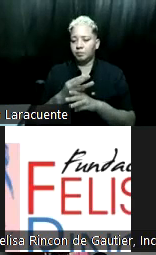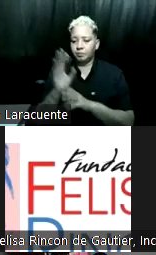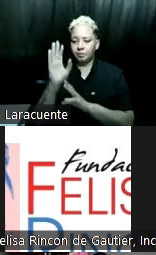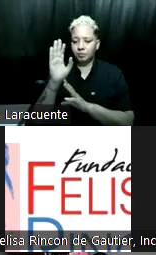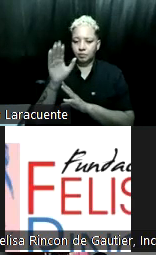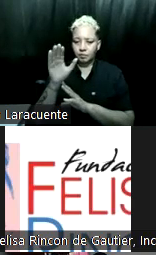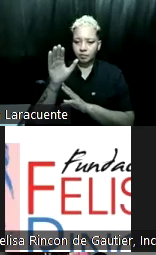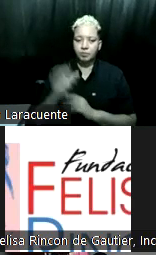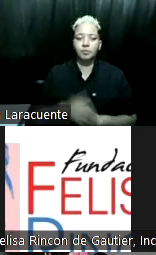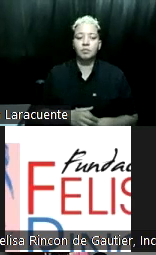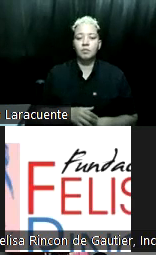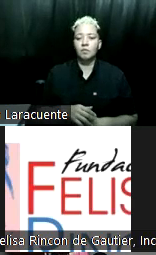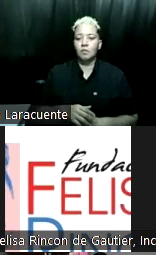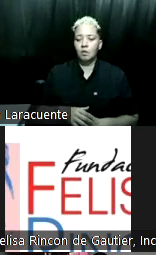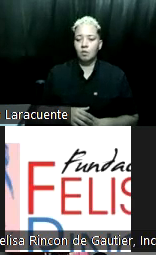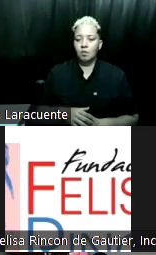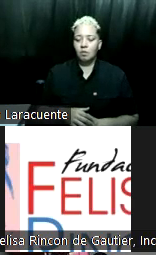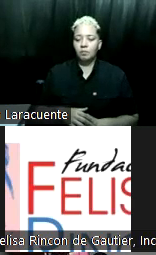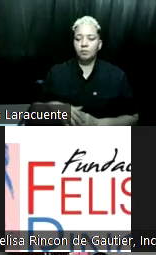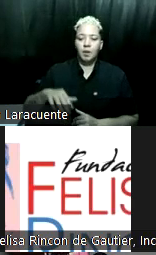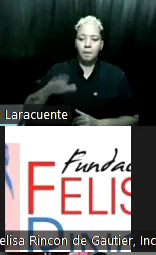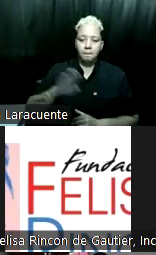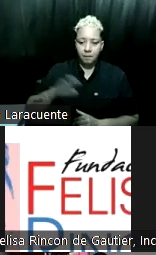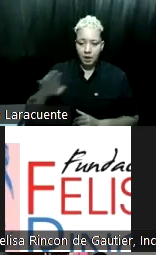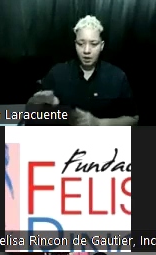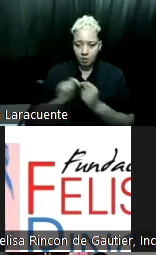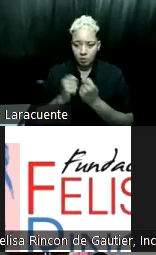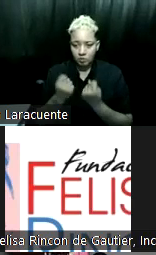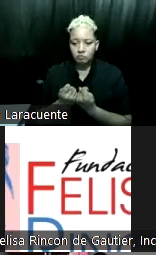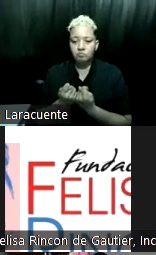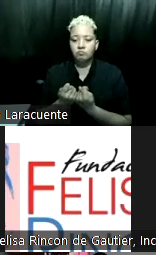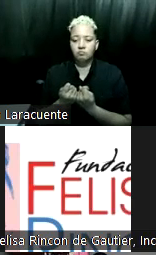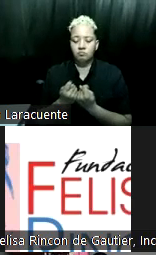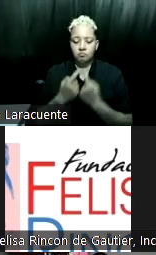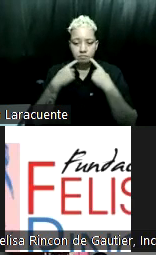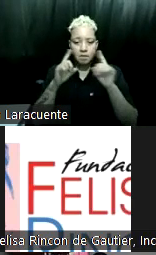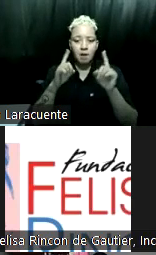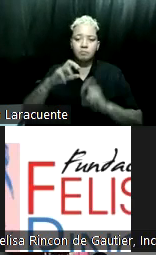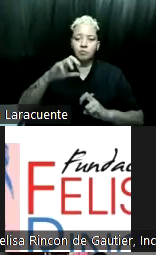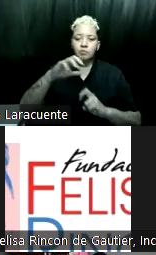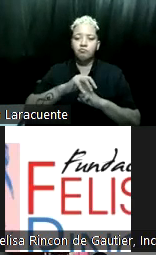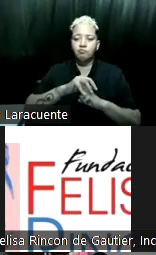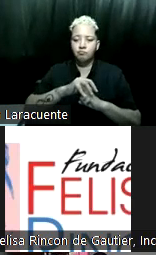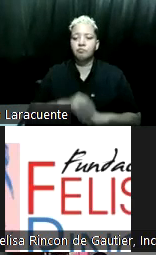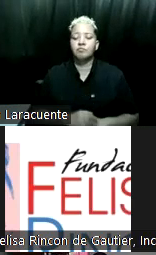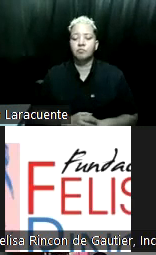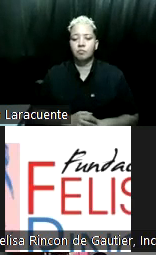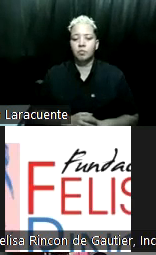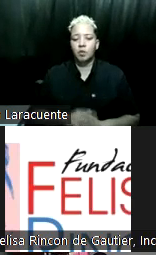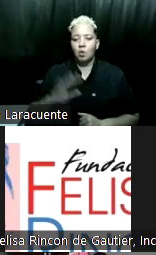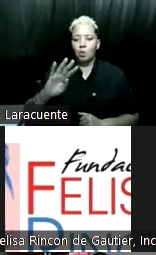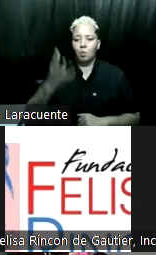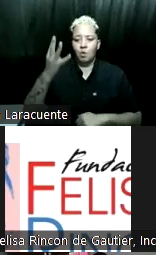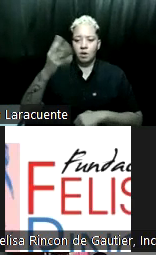mundo básquet, los Vaqueros de Bayamón se proclaman campeones por cuarta